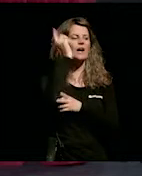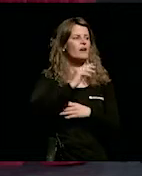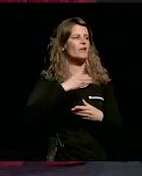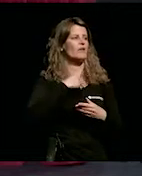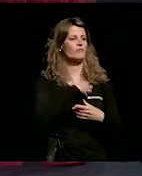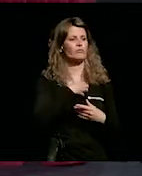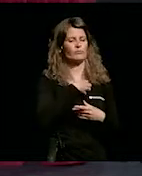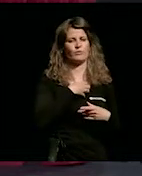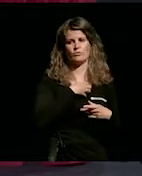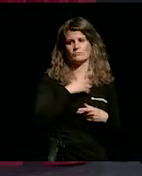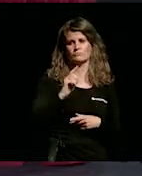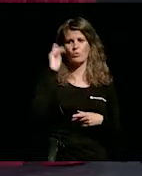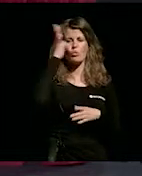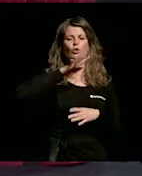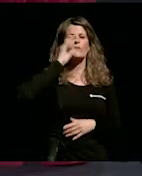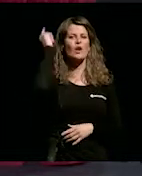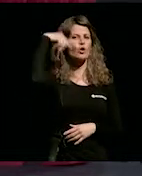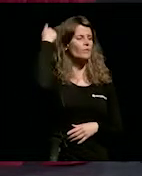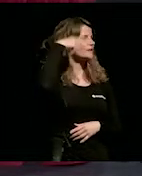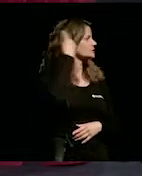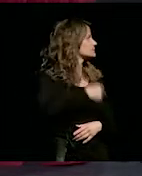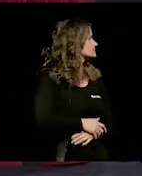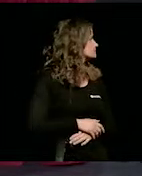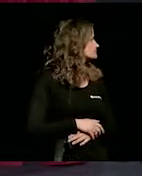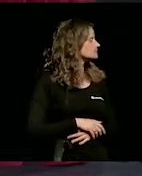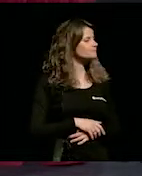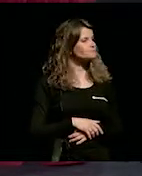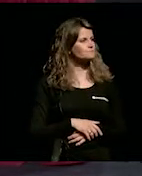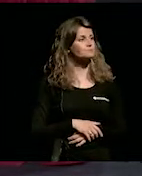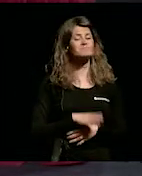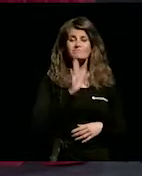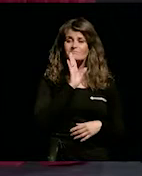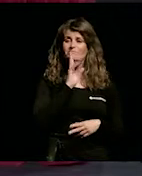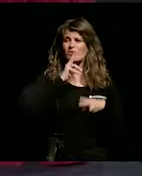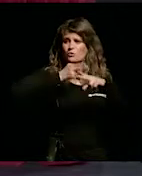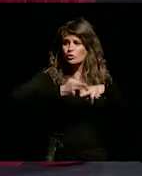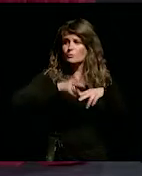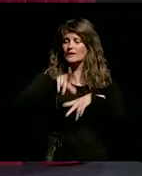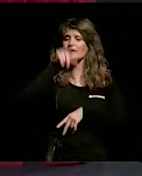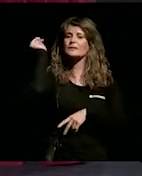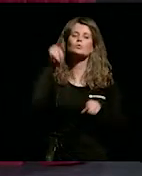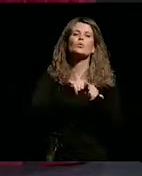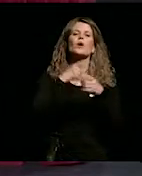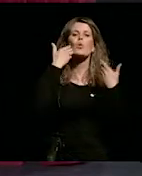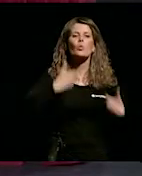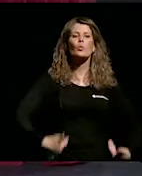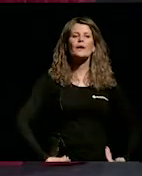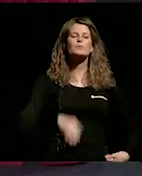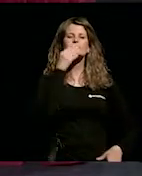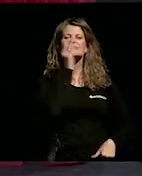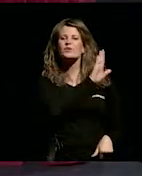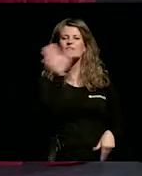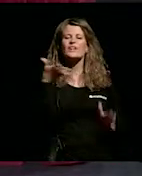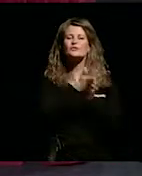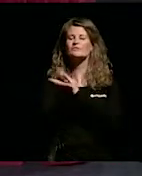función en Londres. The name Extraordinary Bodies reflects our vision for a company of artists. El nombre que elegimos, Cuerpos Extraordinarios, refleja nuestra visión de una